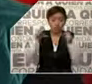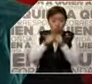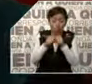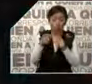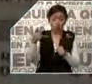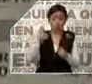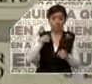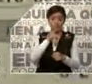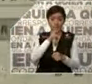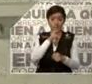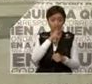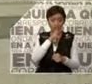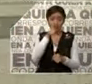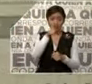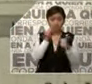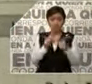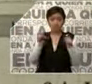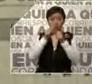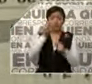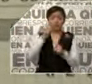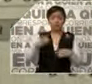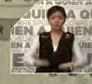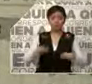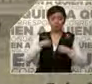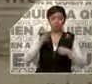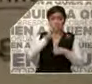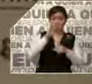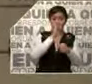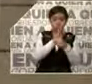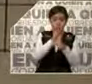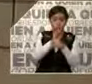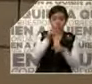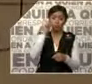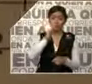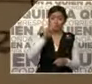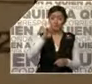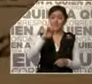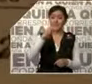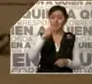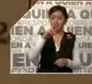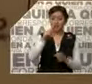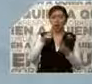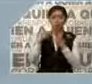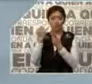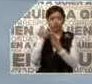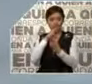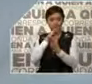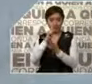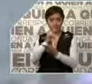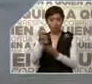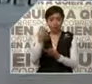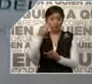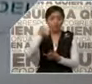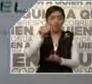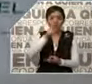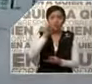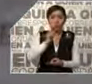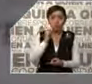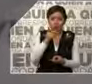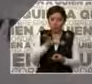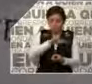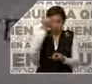vida de mi papá. Este seguro de vida pretendía dar un respaldo económico a Virginia y a su madre. Sin embargo, nunca se enteraron del